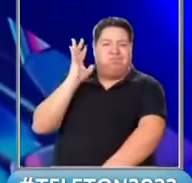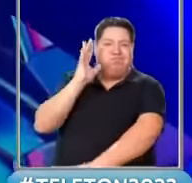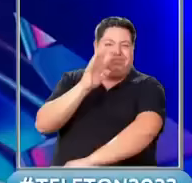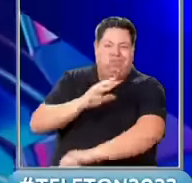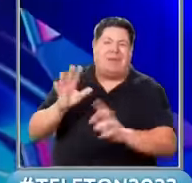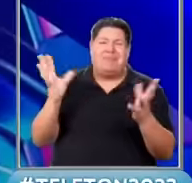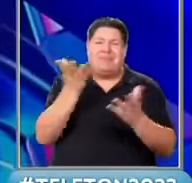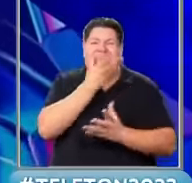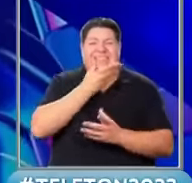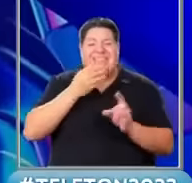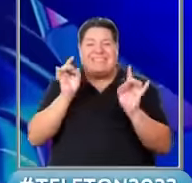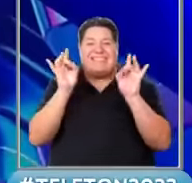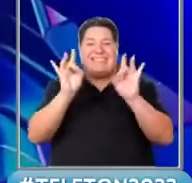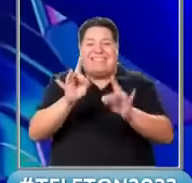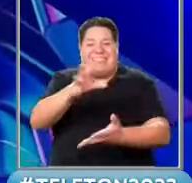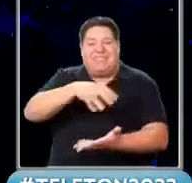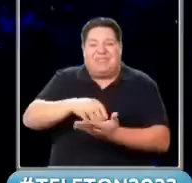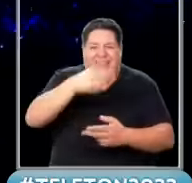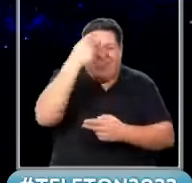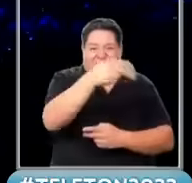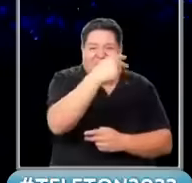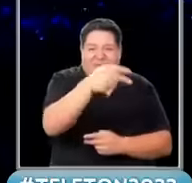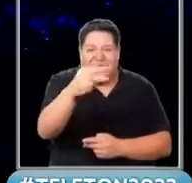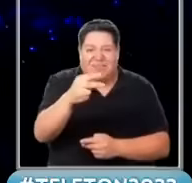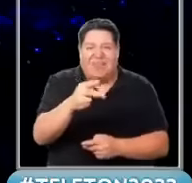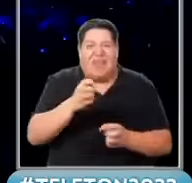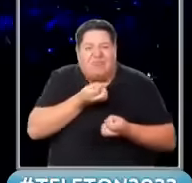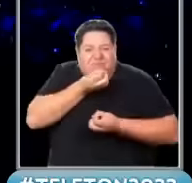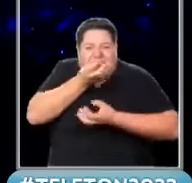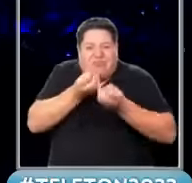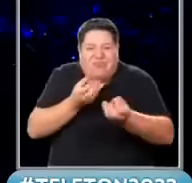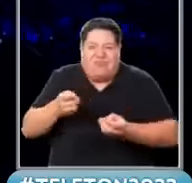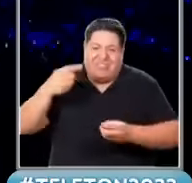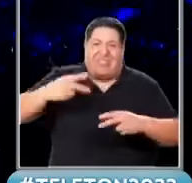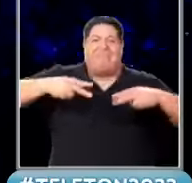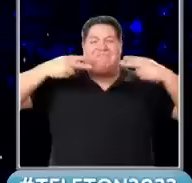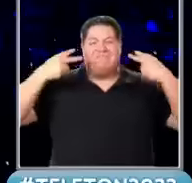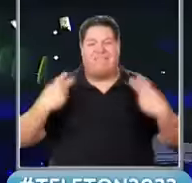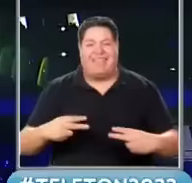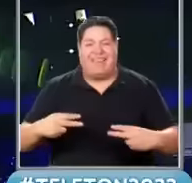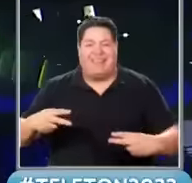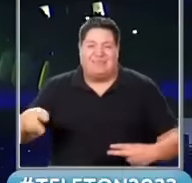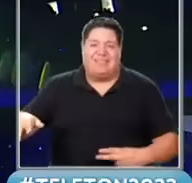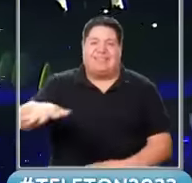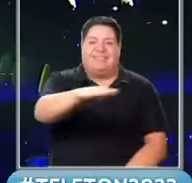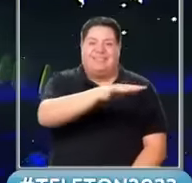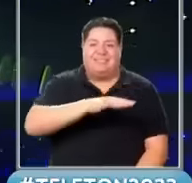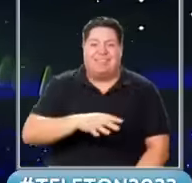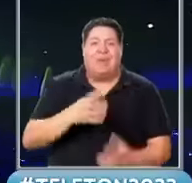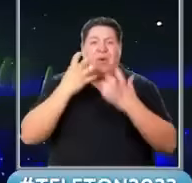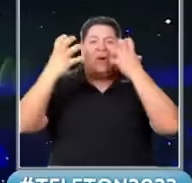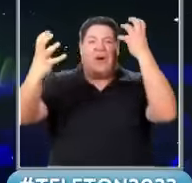Ciudad que es la ciudad de ustedes, la ciudad jardín Viña del Mar.